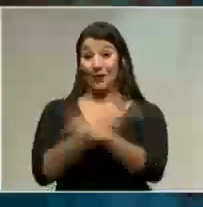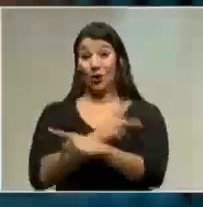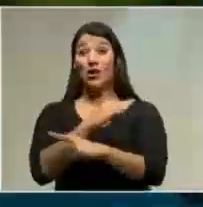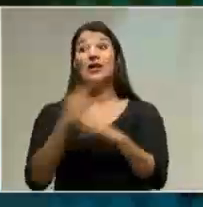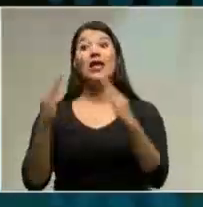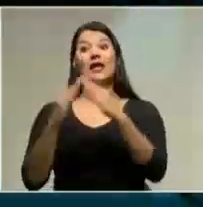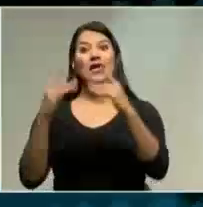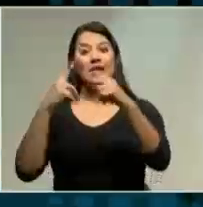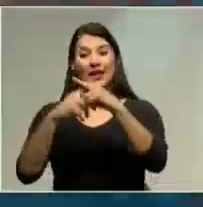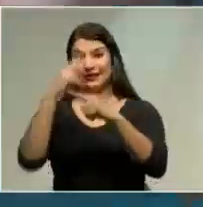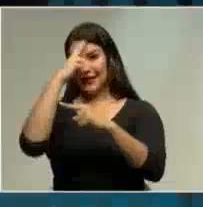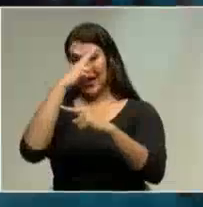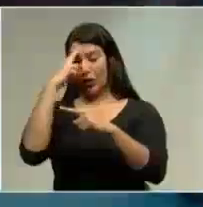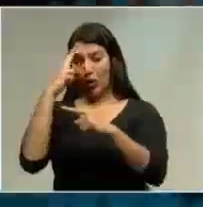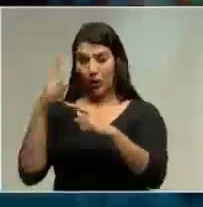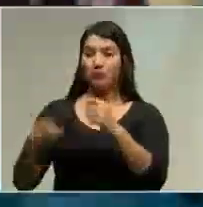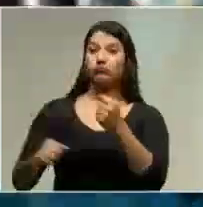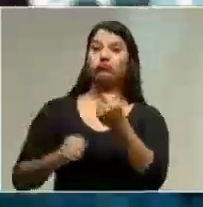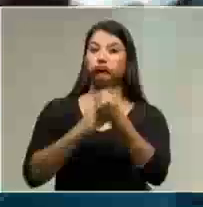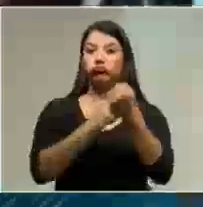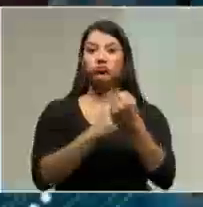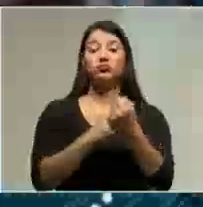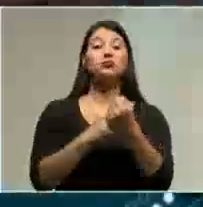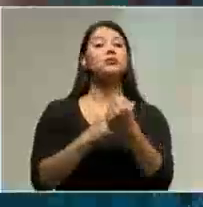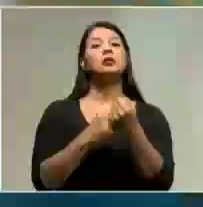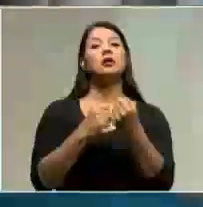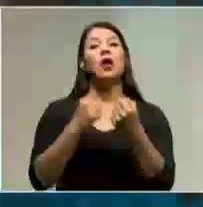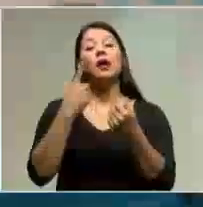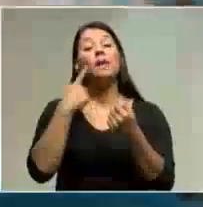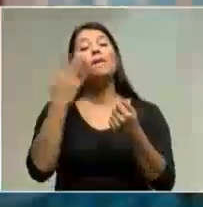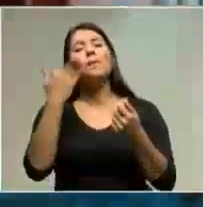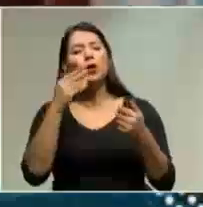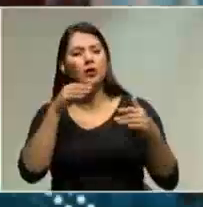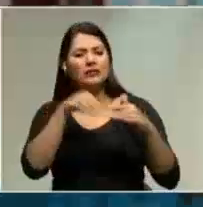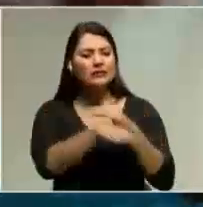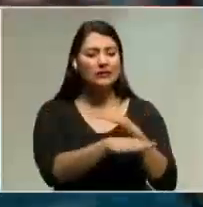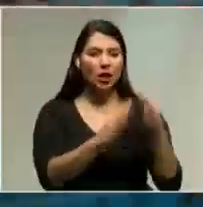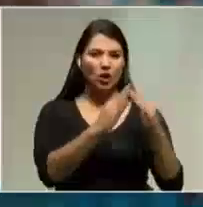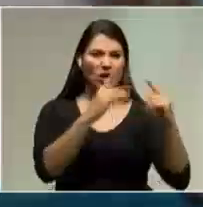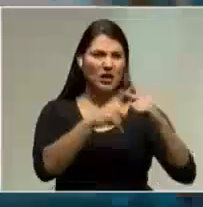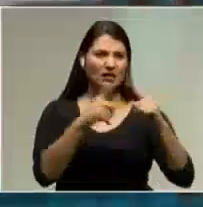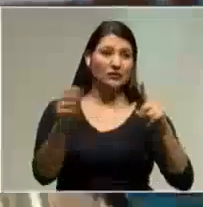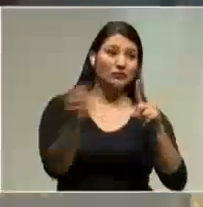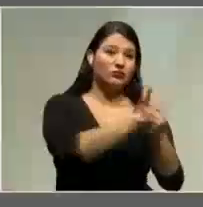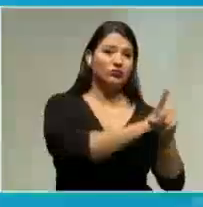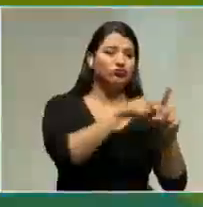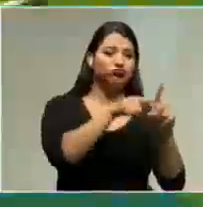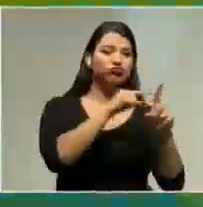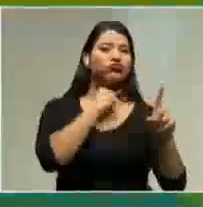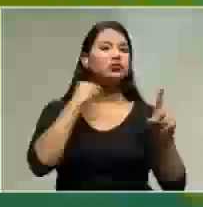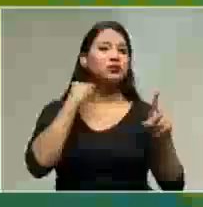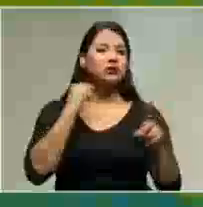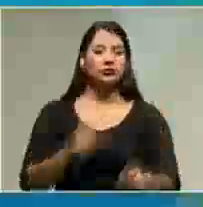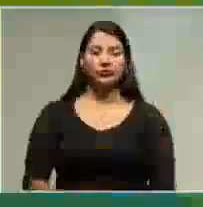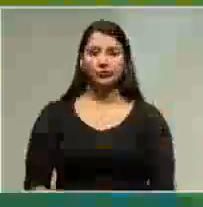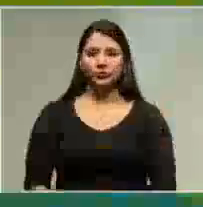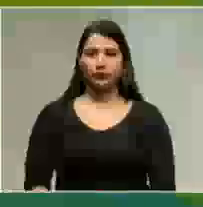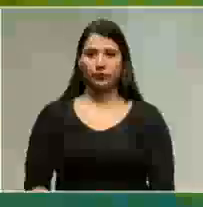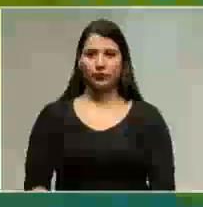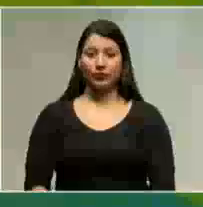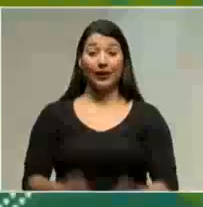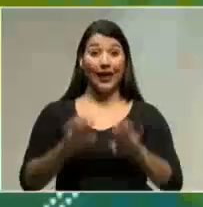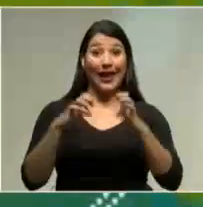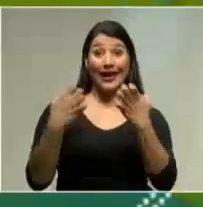ella. Los sandinistas invadieron la Catedral Metropolitana en Managua y golpearon a un sacerdote. La